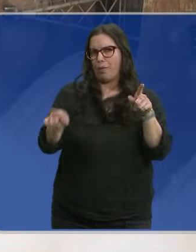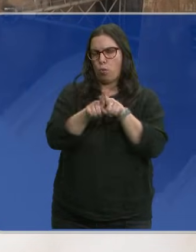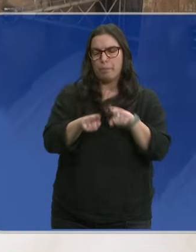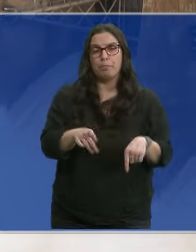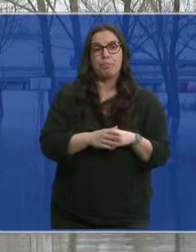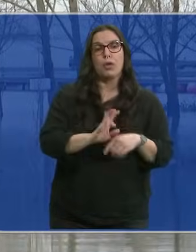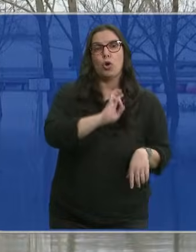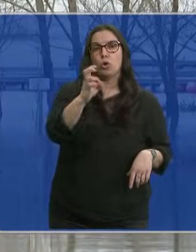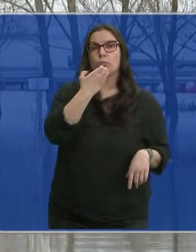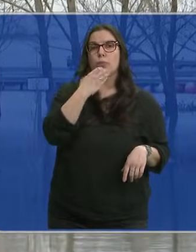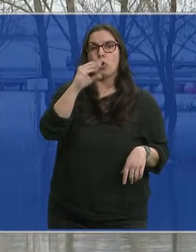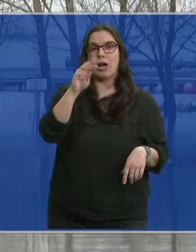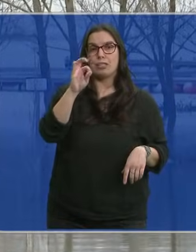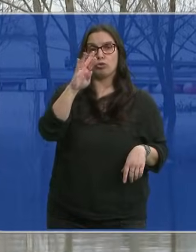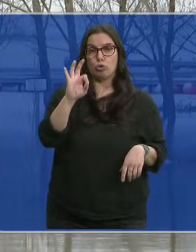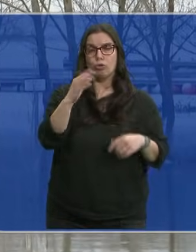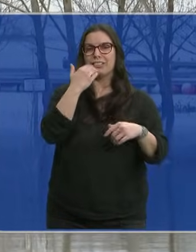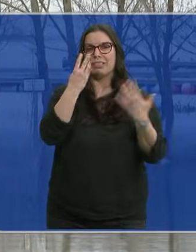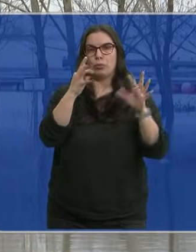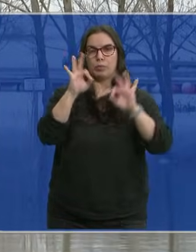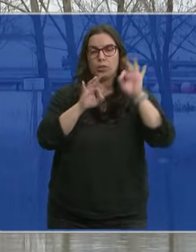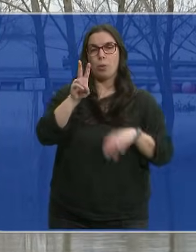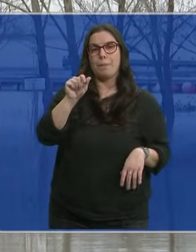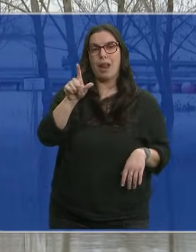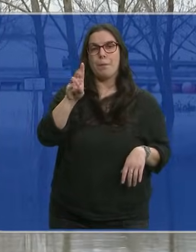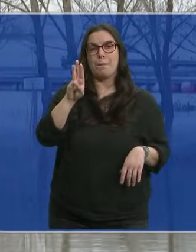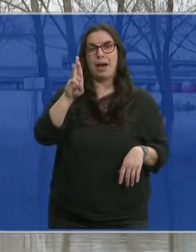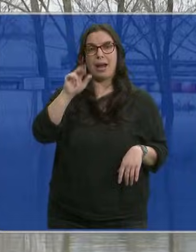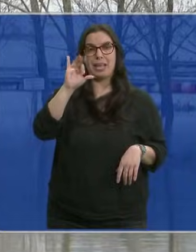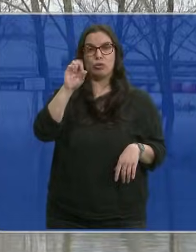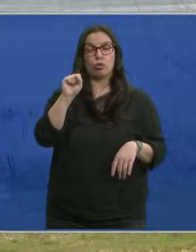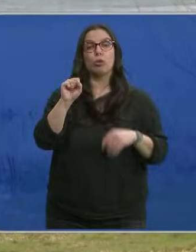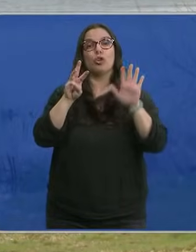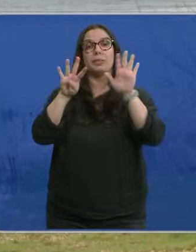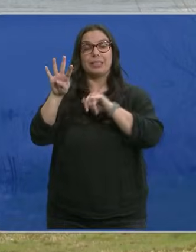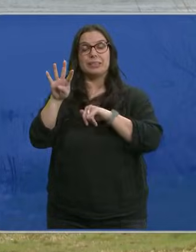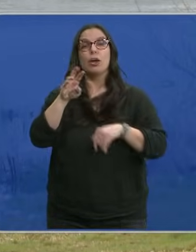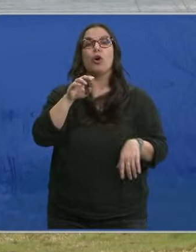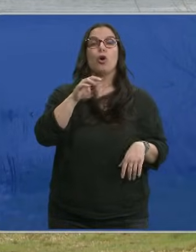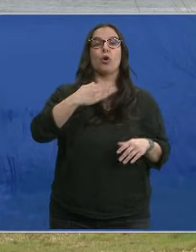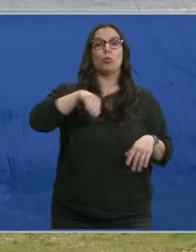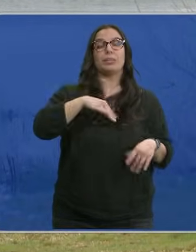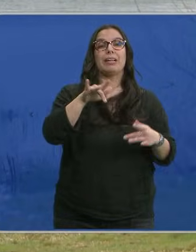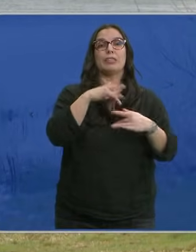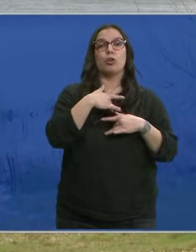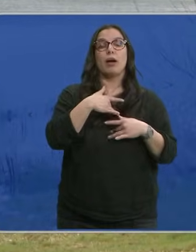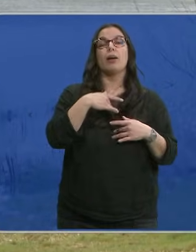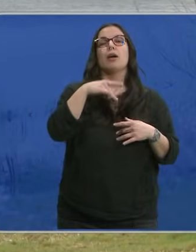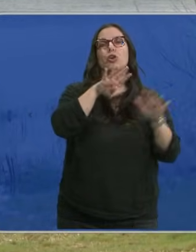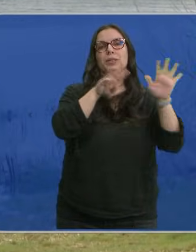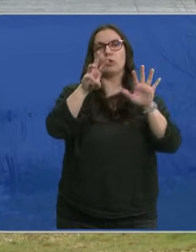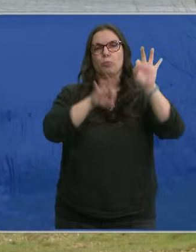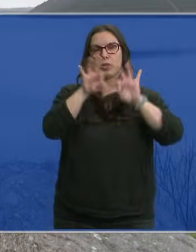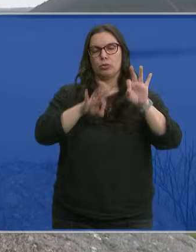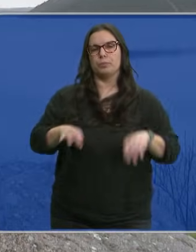misma manera. Otros como Castro rozan el 90%, Valparaíso al 93% o Nuestra Señora de la Gabanzal al 88%